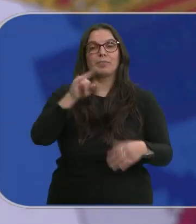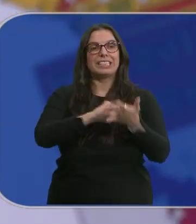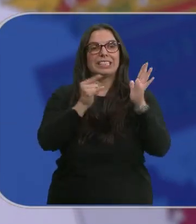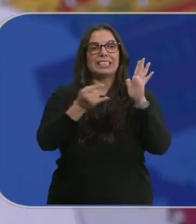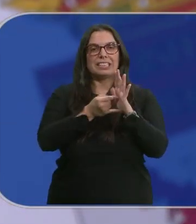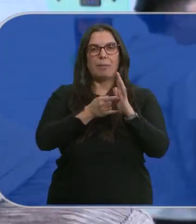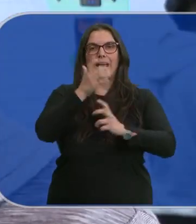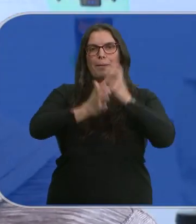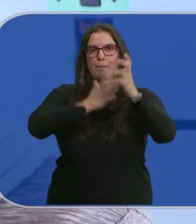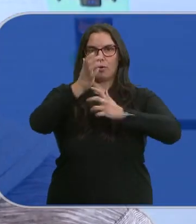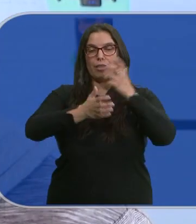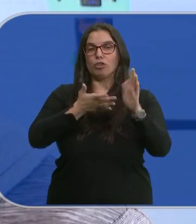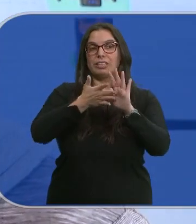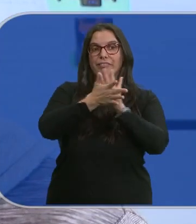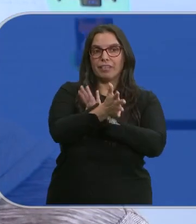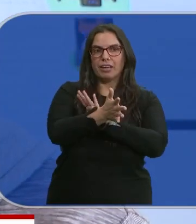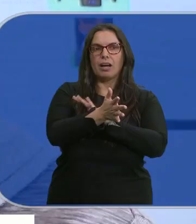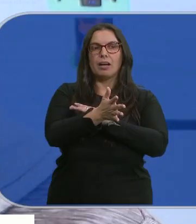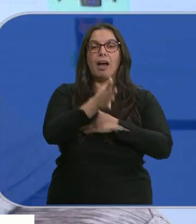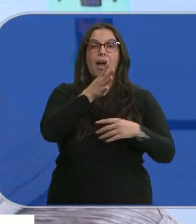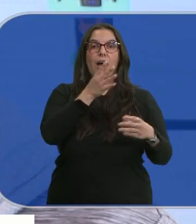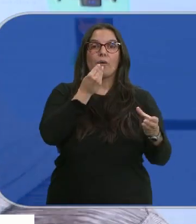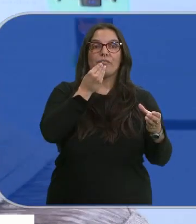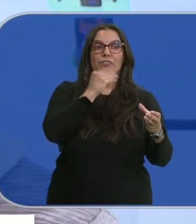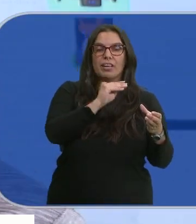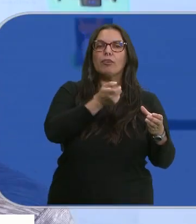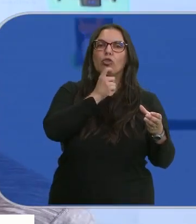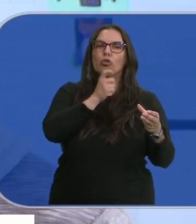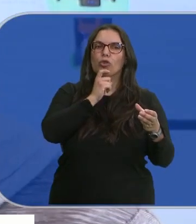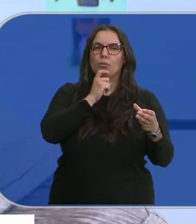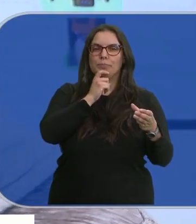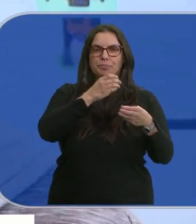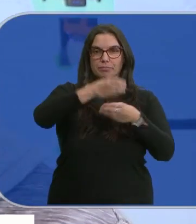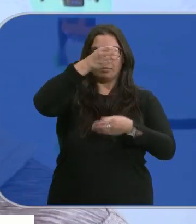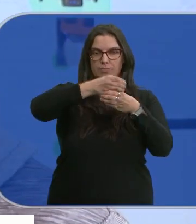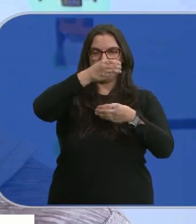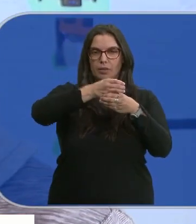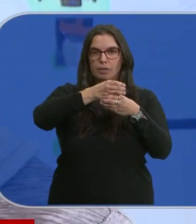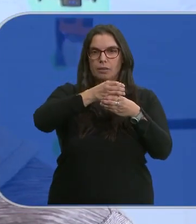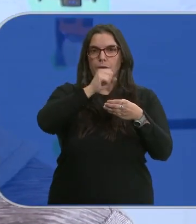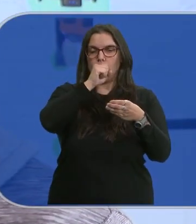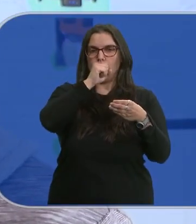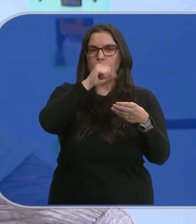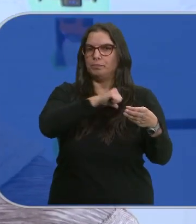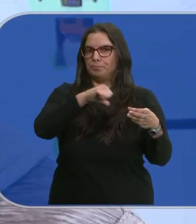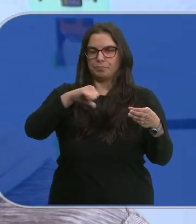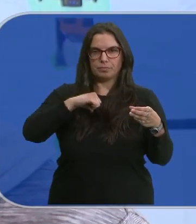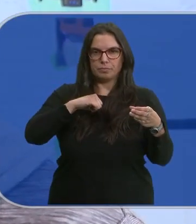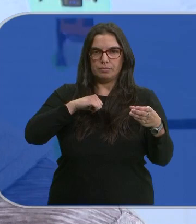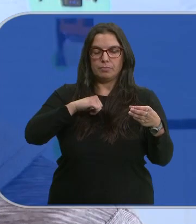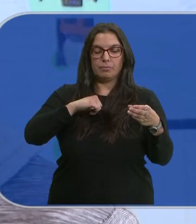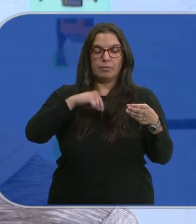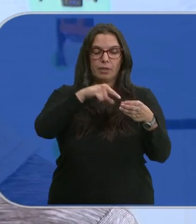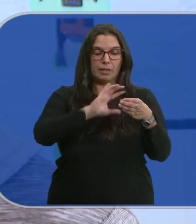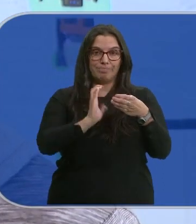sistema de evaporación en el que enfrío el agua mediante un envase totalmente autónomo. En